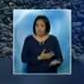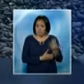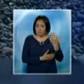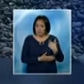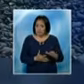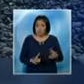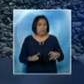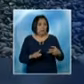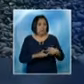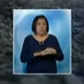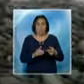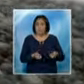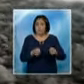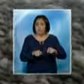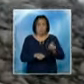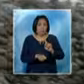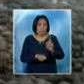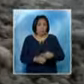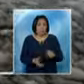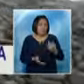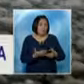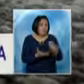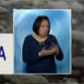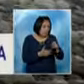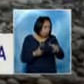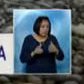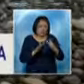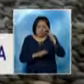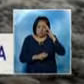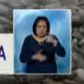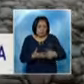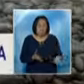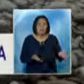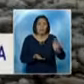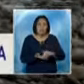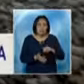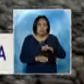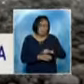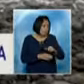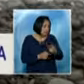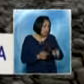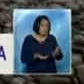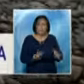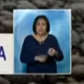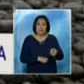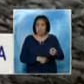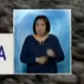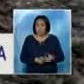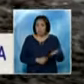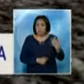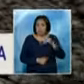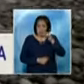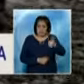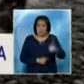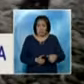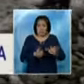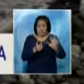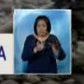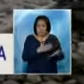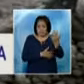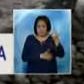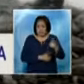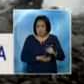suspendió la diligencia policial donde se llevaría a cabo la reconstrucción de esa tragedia de Marbella. Esta diligencia se llevará a cabo mañana a las 6 de la